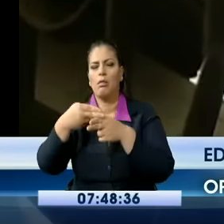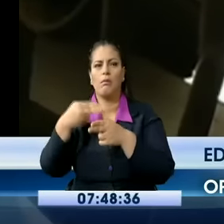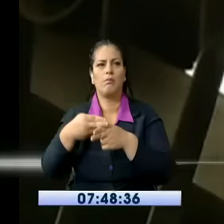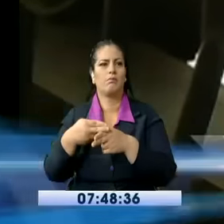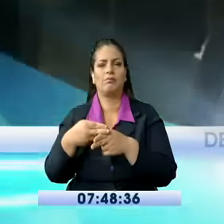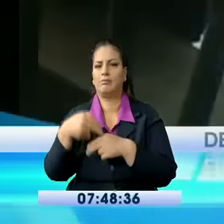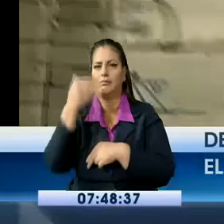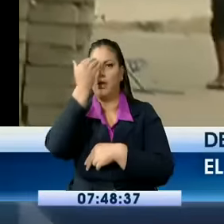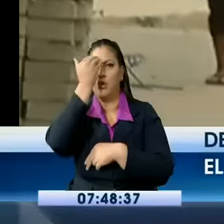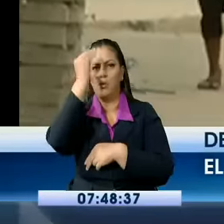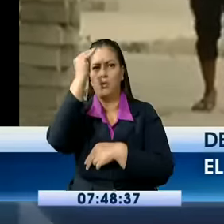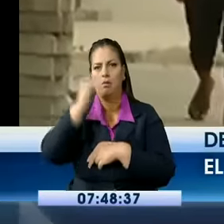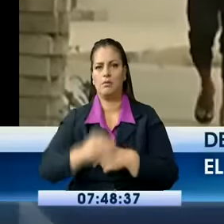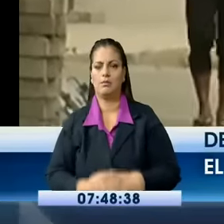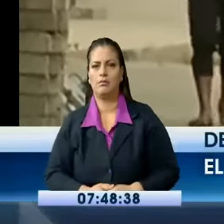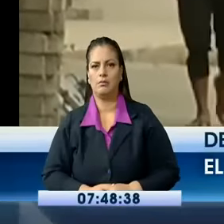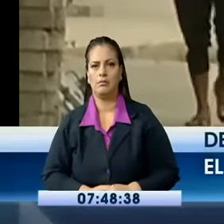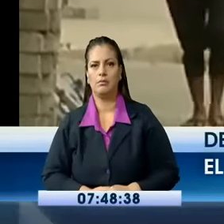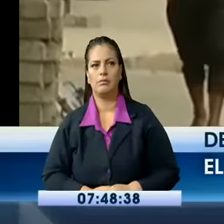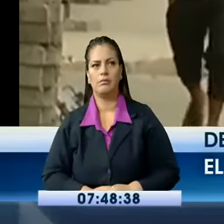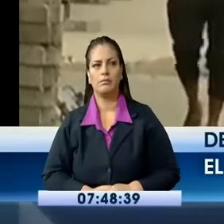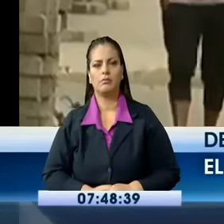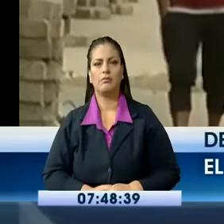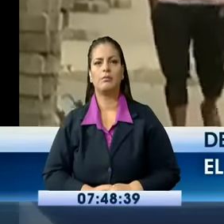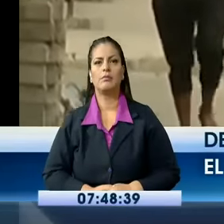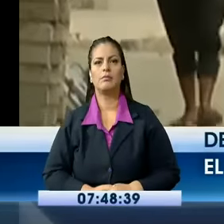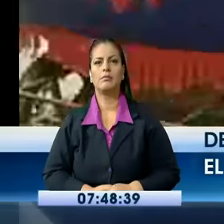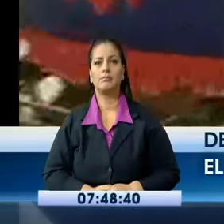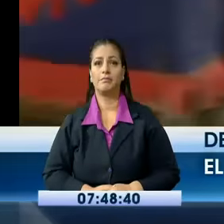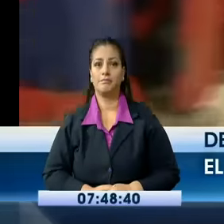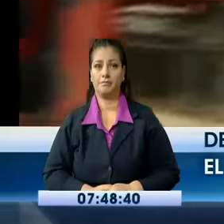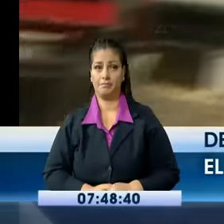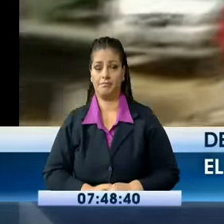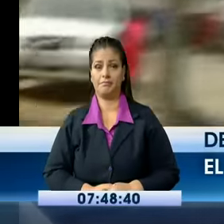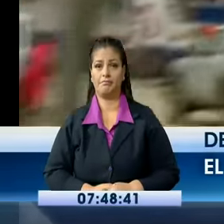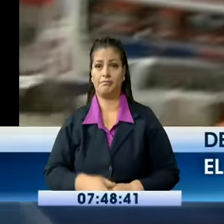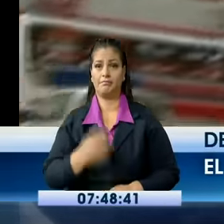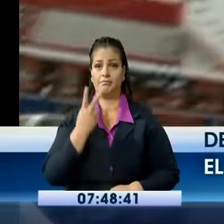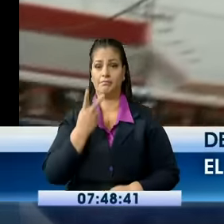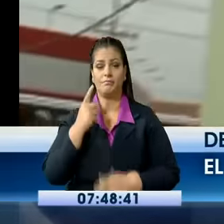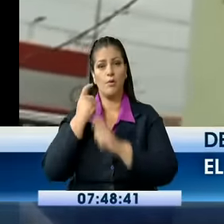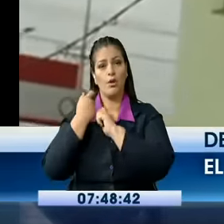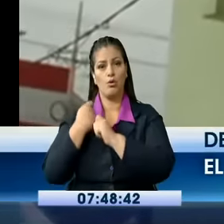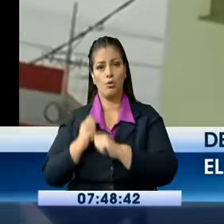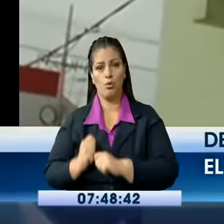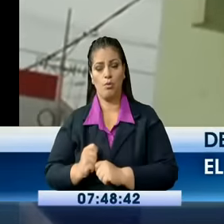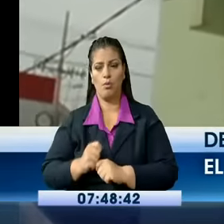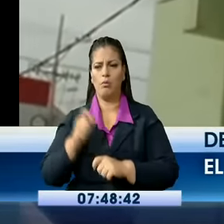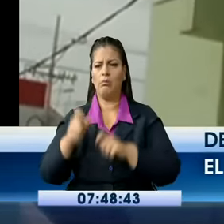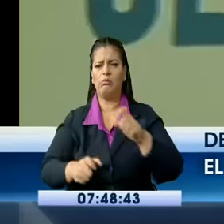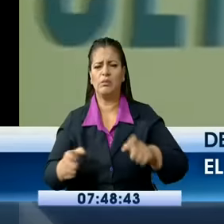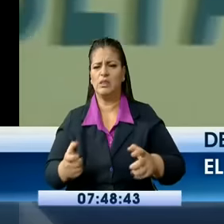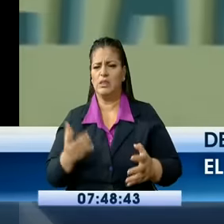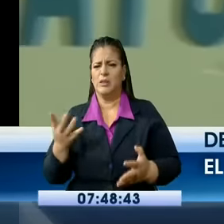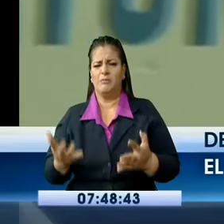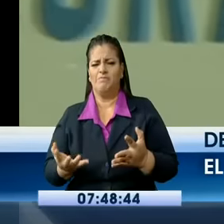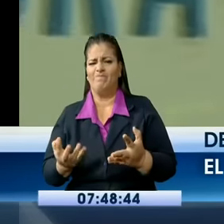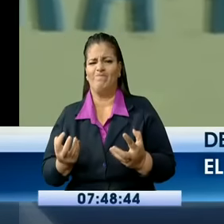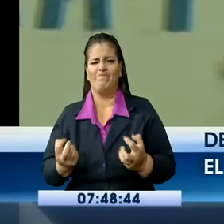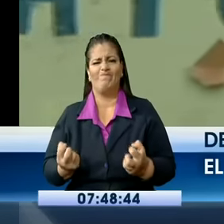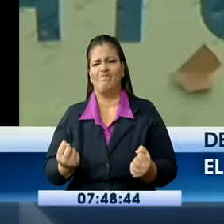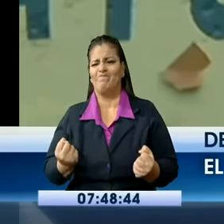techo de las oficinas. Entre la población de este cantón guayacense, se puede apreciar sentimientos de impotencia y aseguran que se